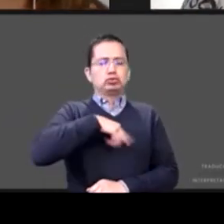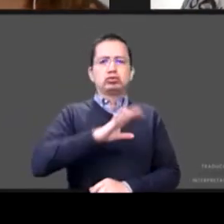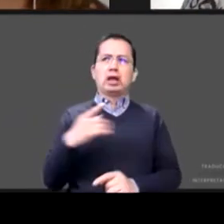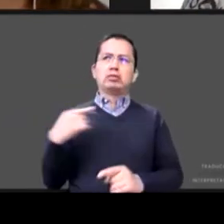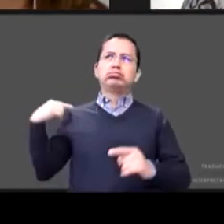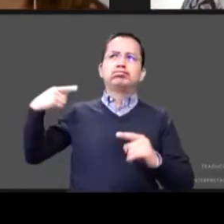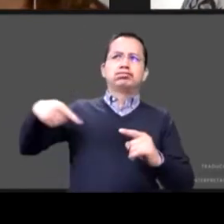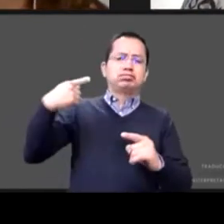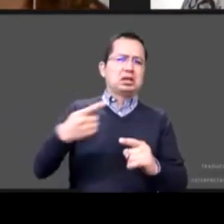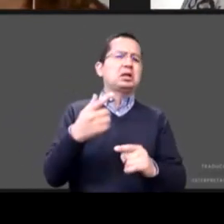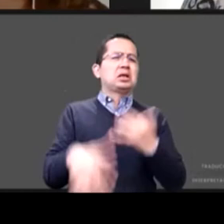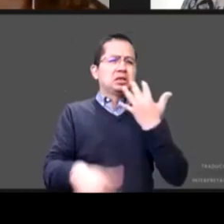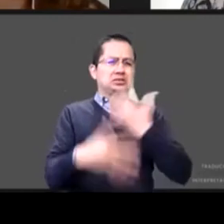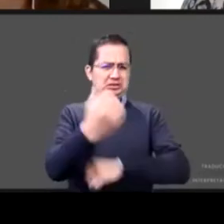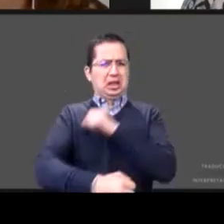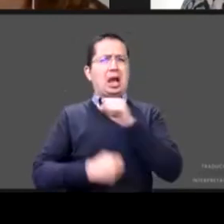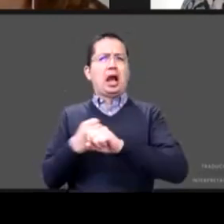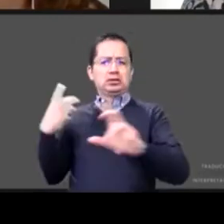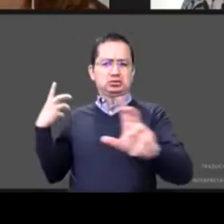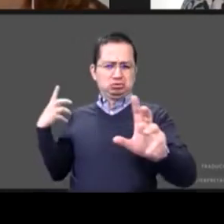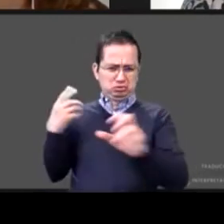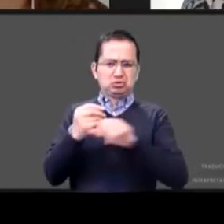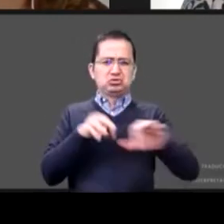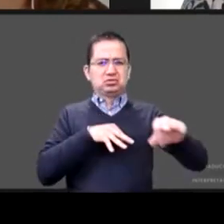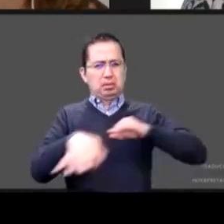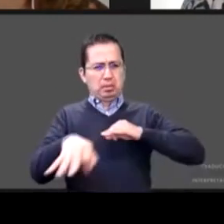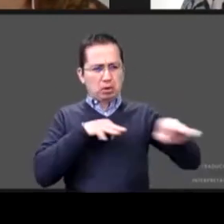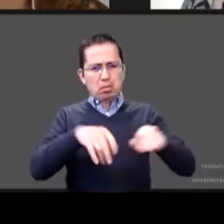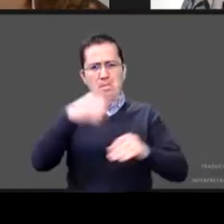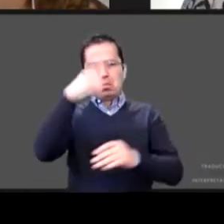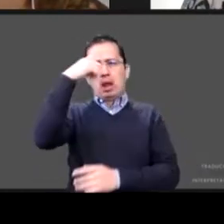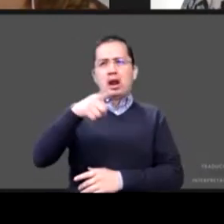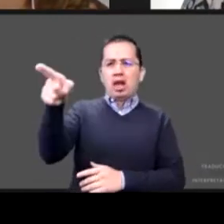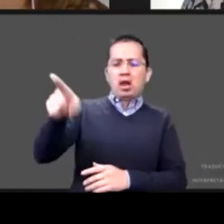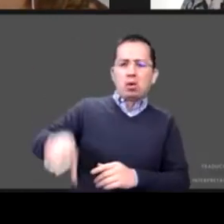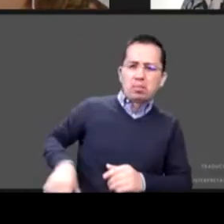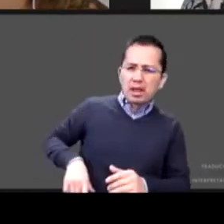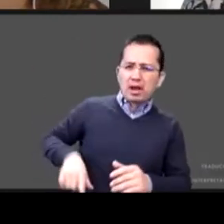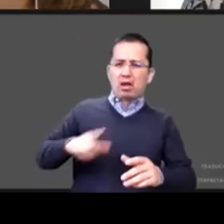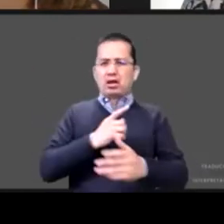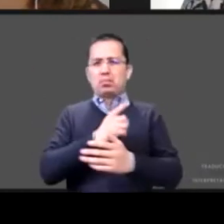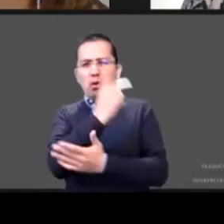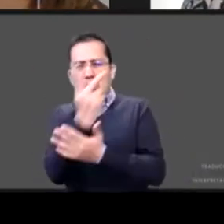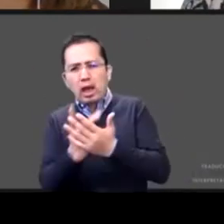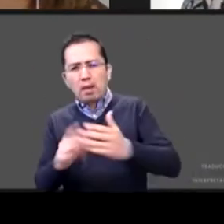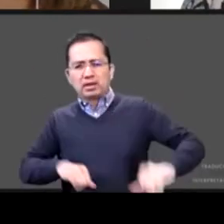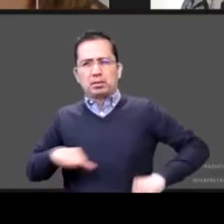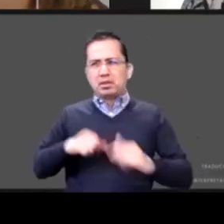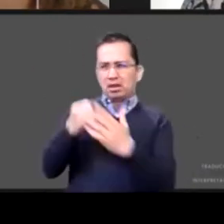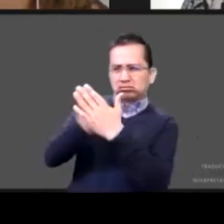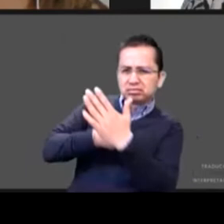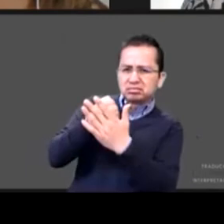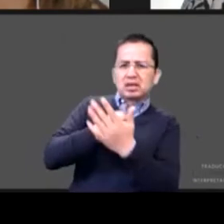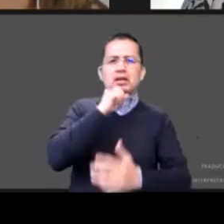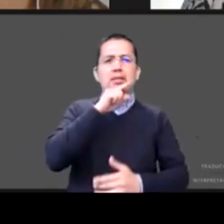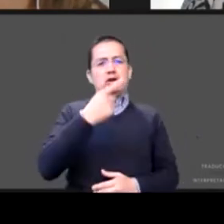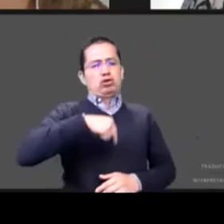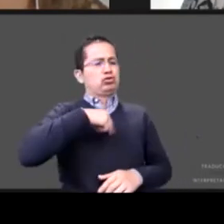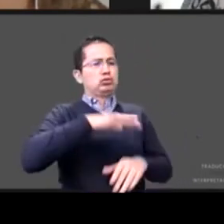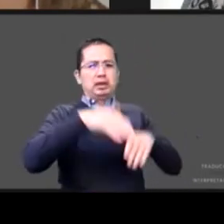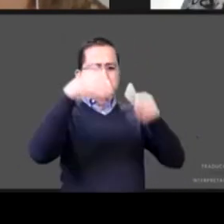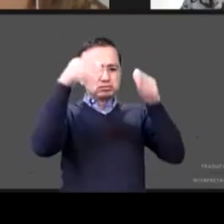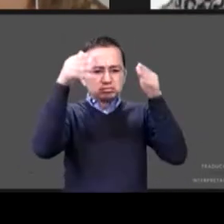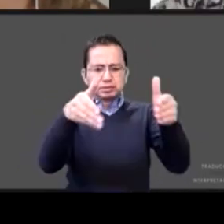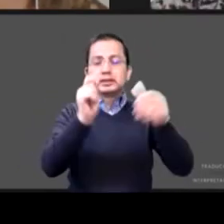conocimiento, enfocados todo el equipo principalmente en mejorar la salud, el cuidado de la educación,